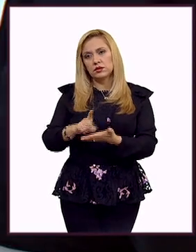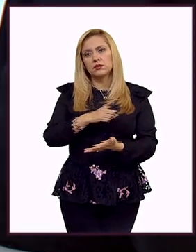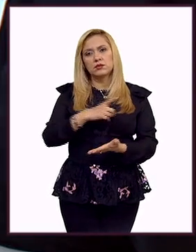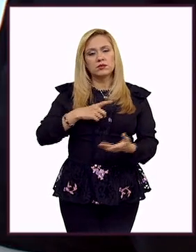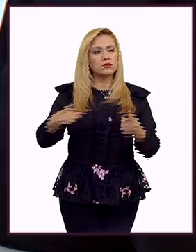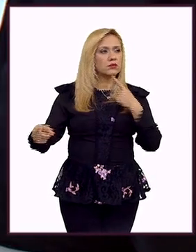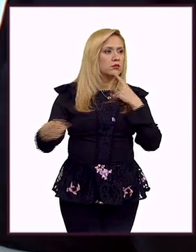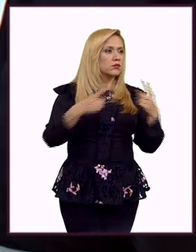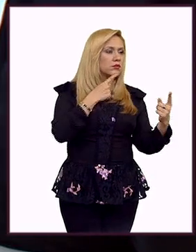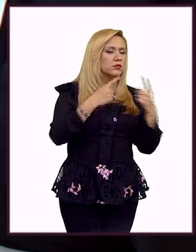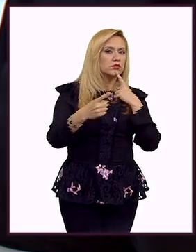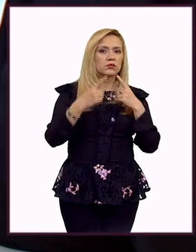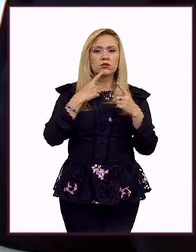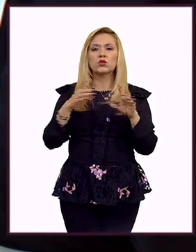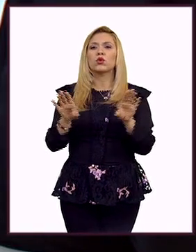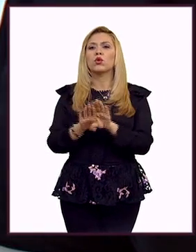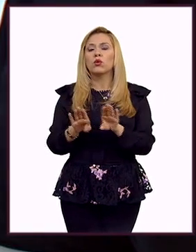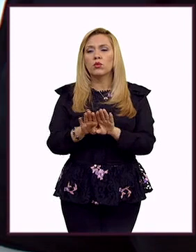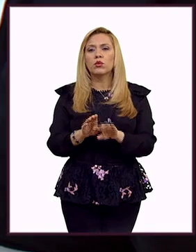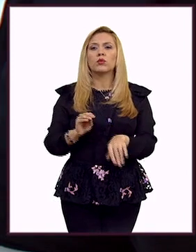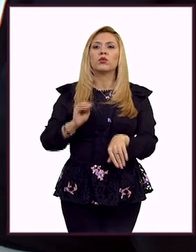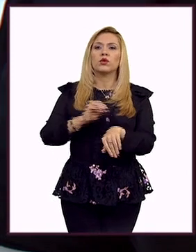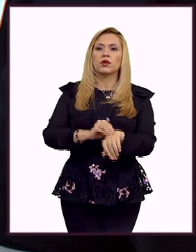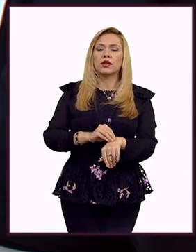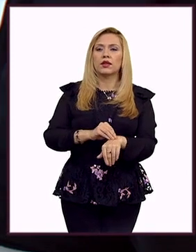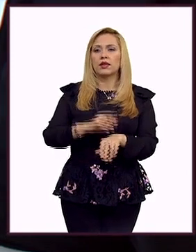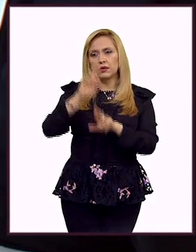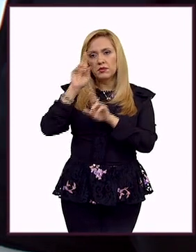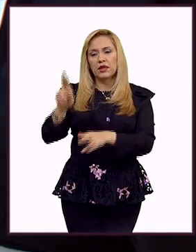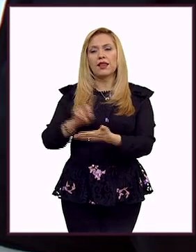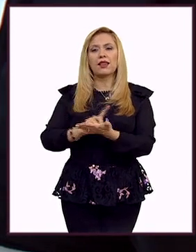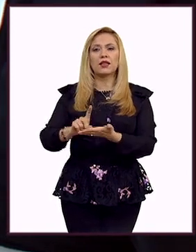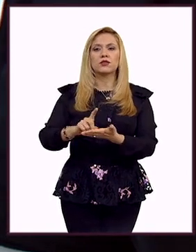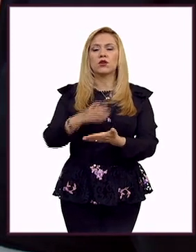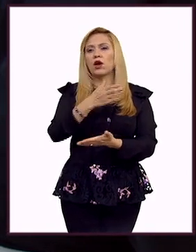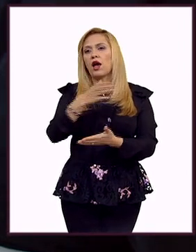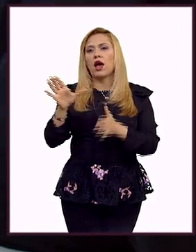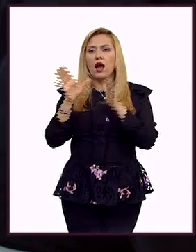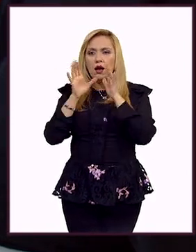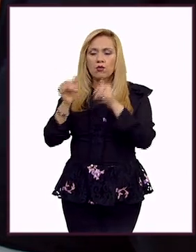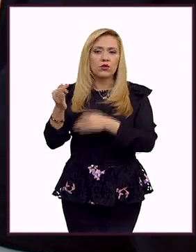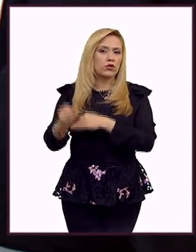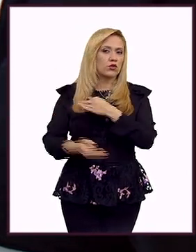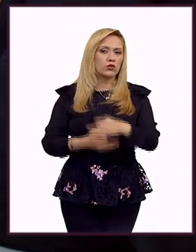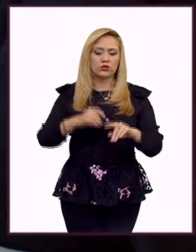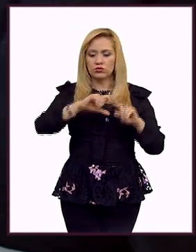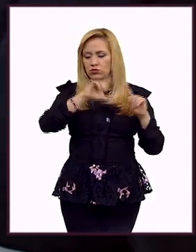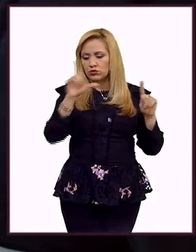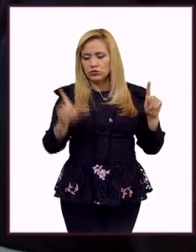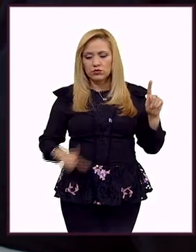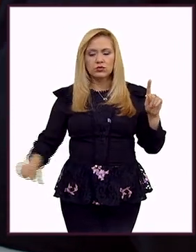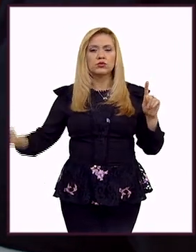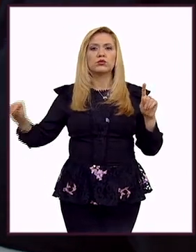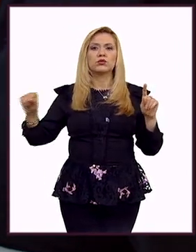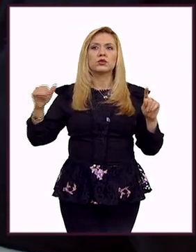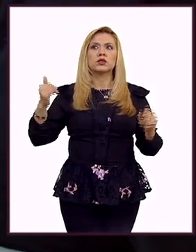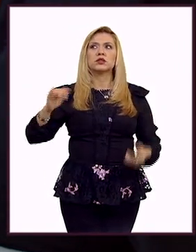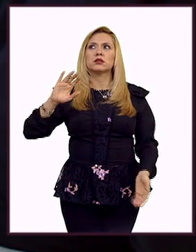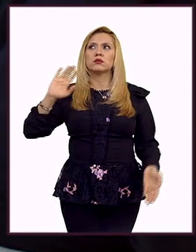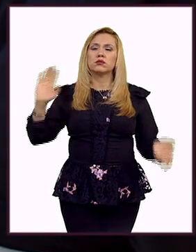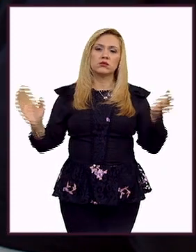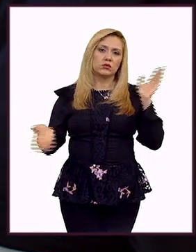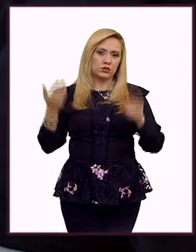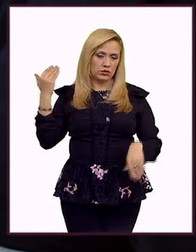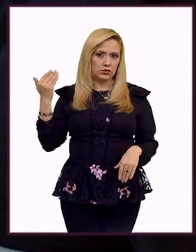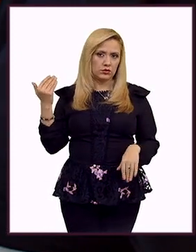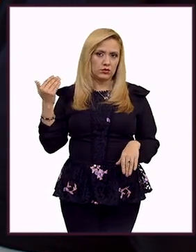discutiendo cómo implementar los derechos de los campesinos, de todas las poblaciones que viven en el mundo rural, más allá de la